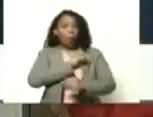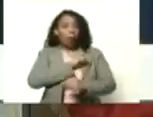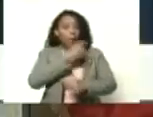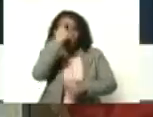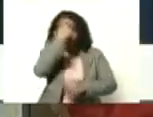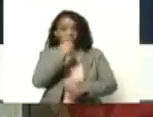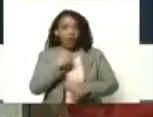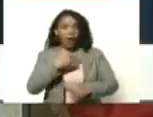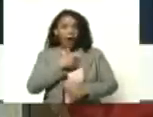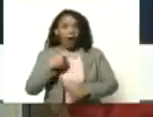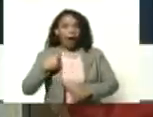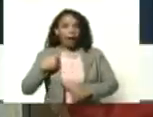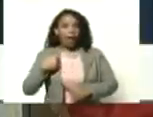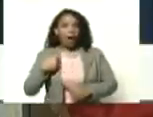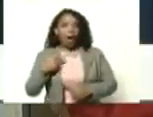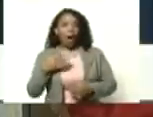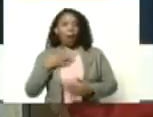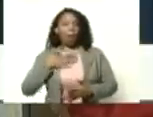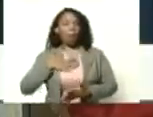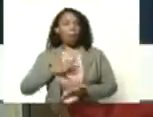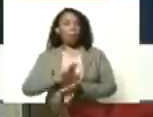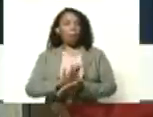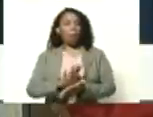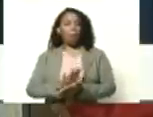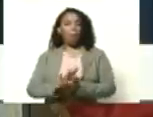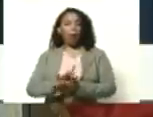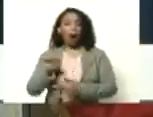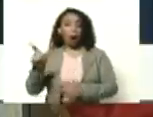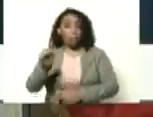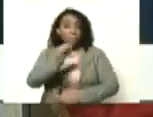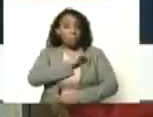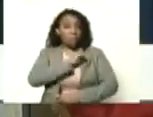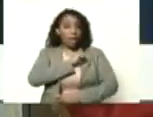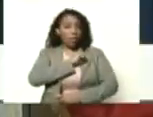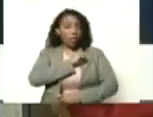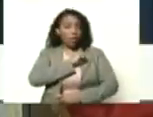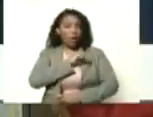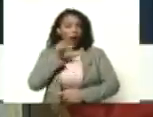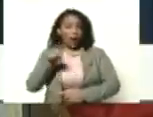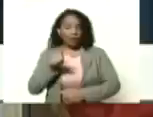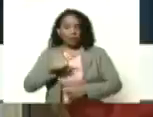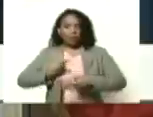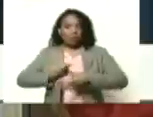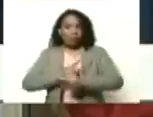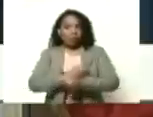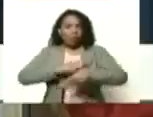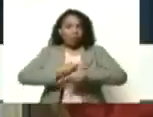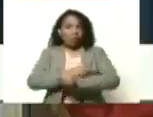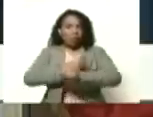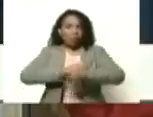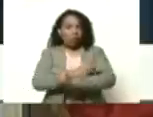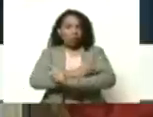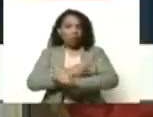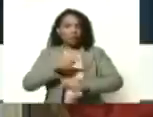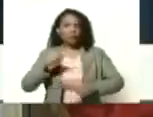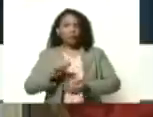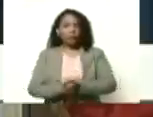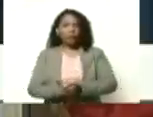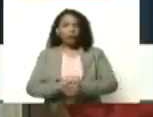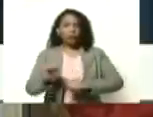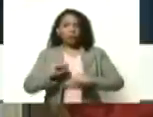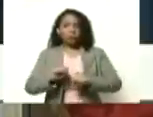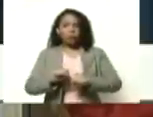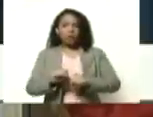de que quería aparentar tranquilidad estaba altamente nervioso con el movimiento de